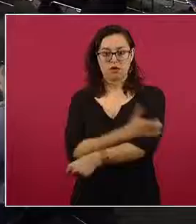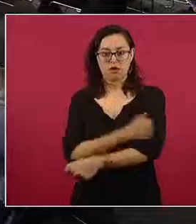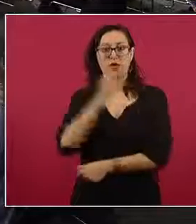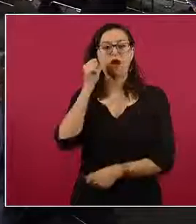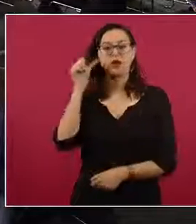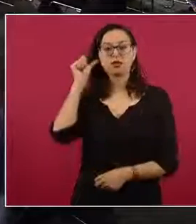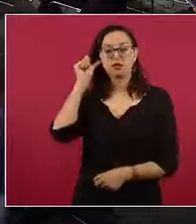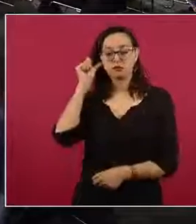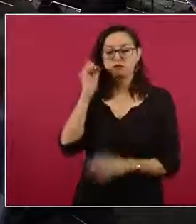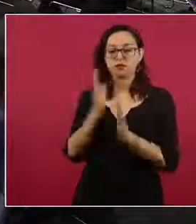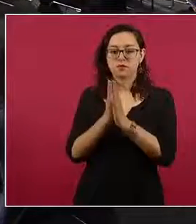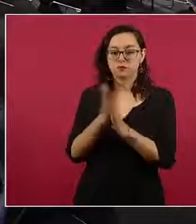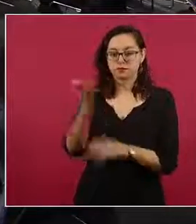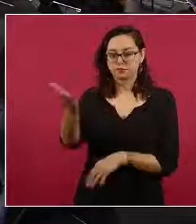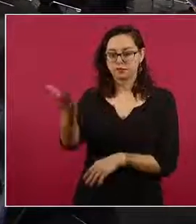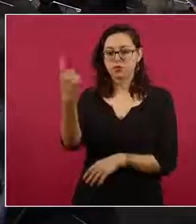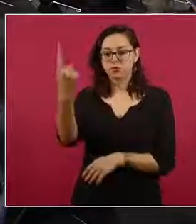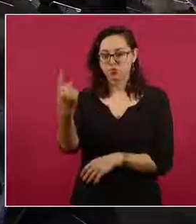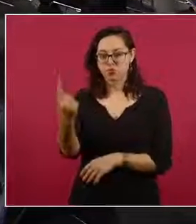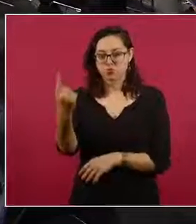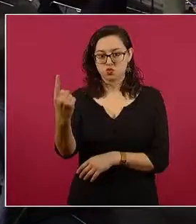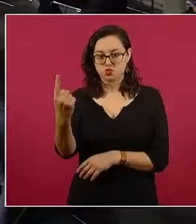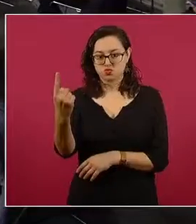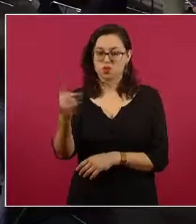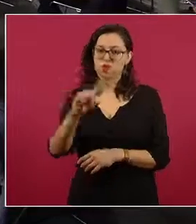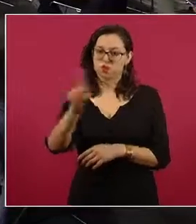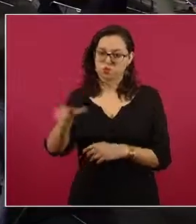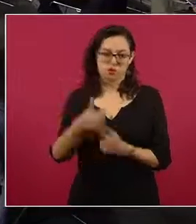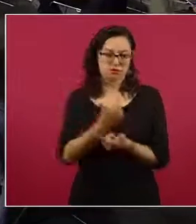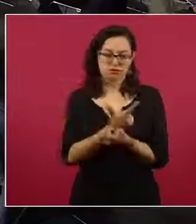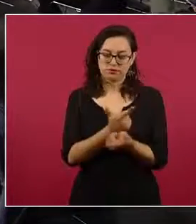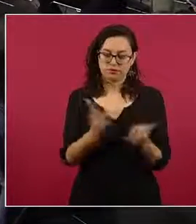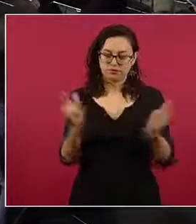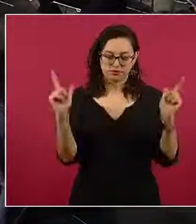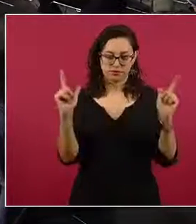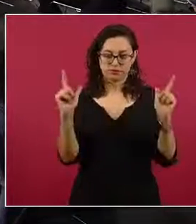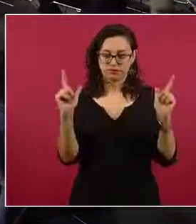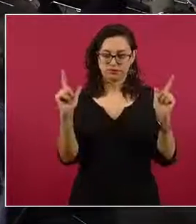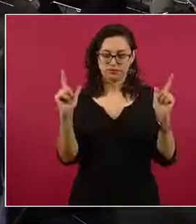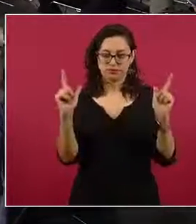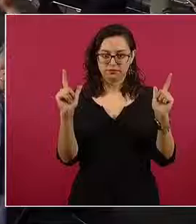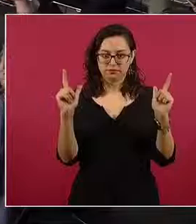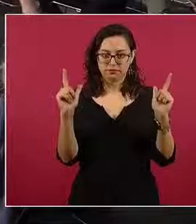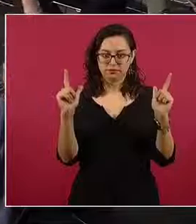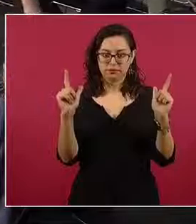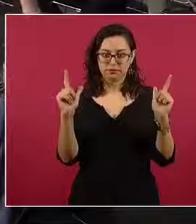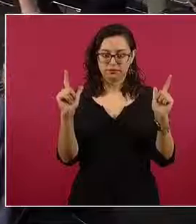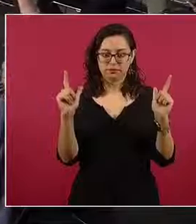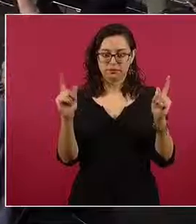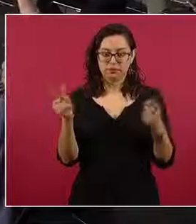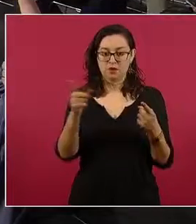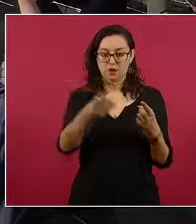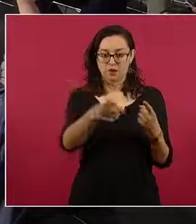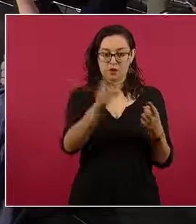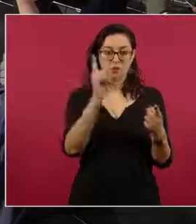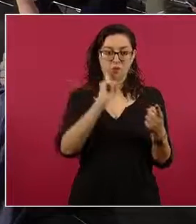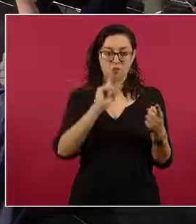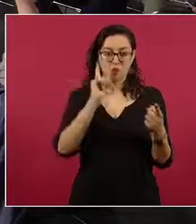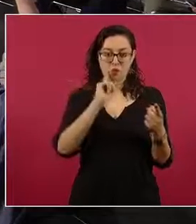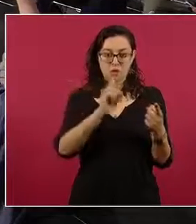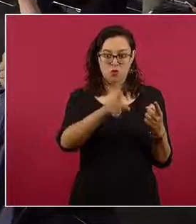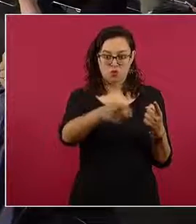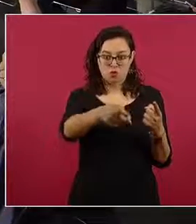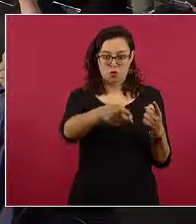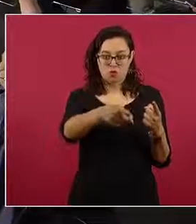para quedar ya. Y luego abrimos la compañera,